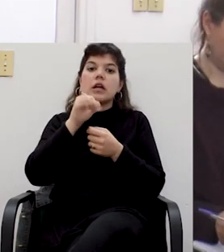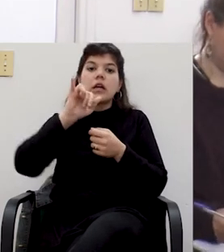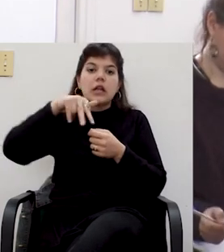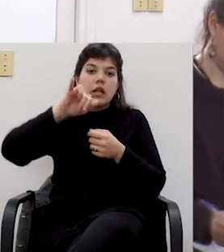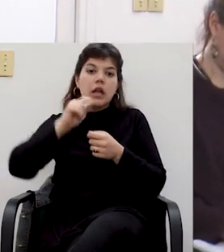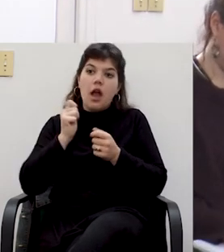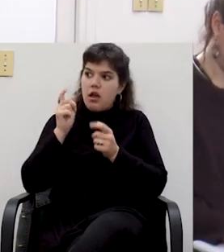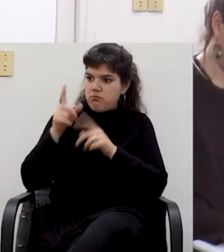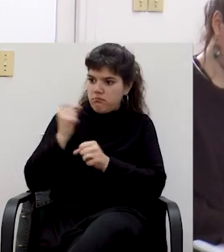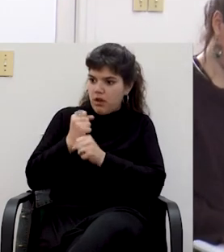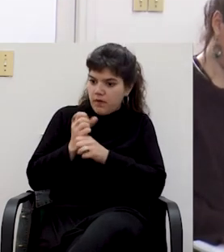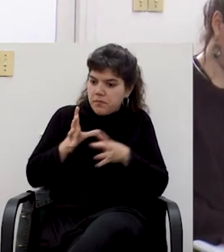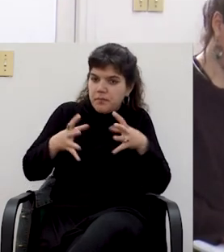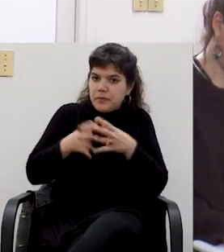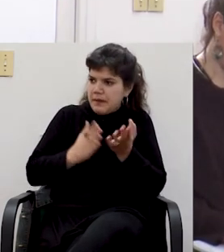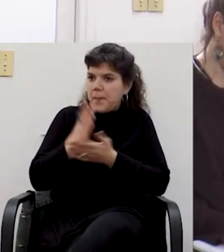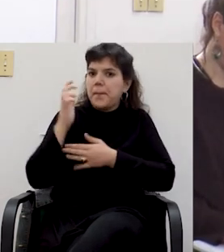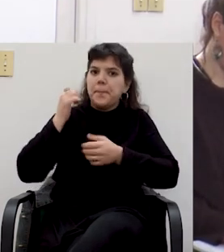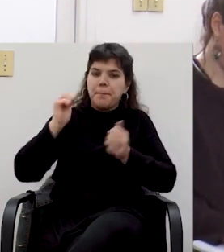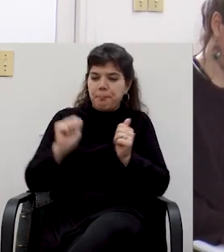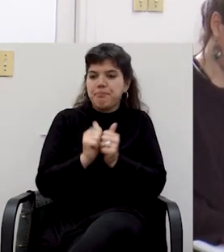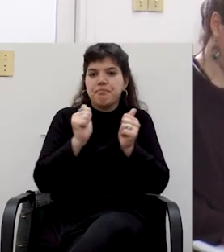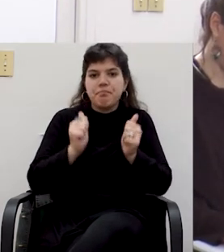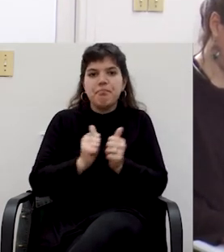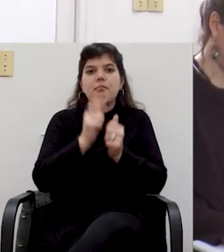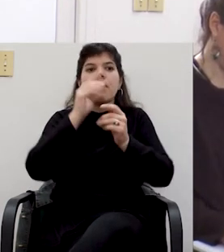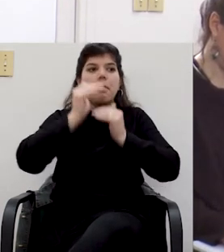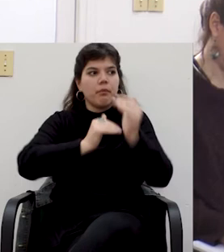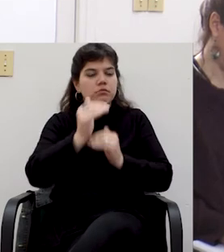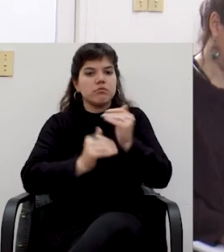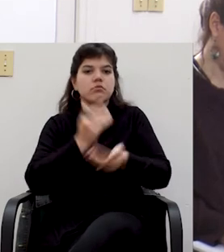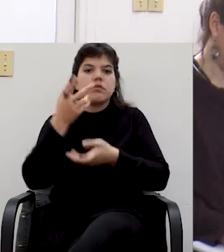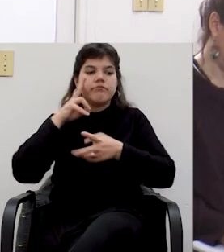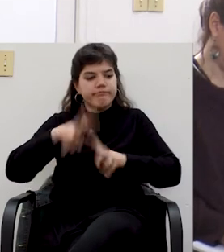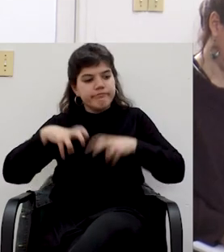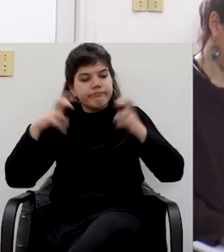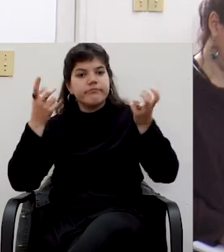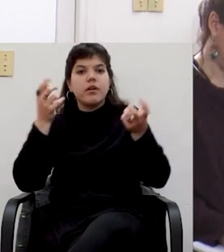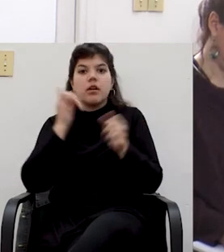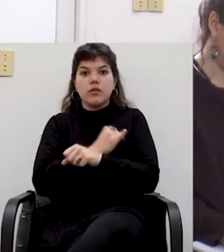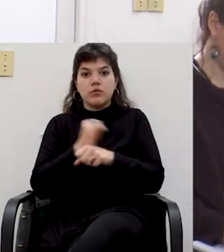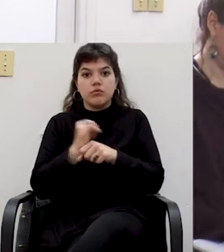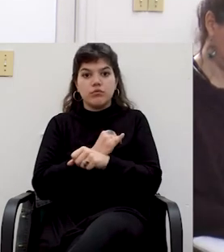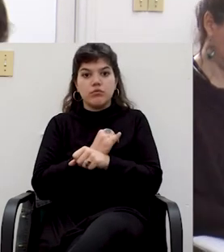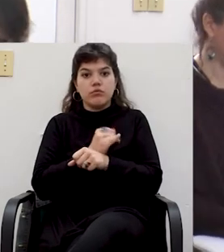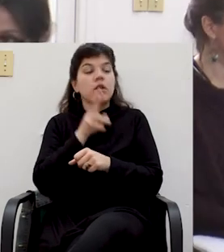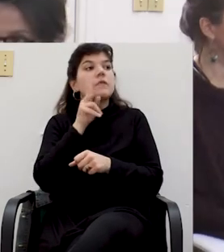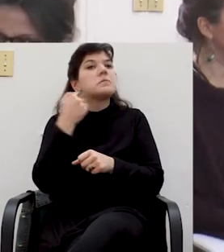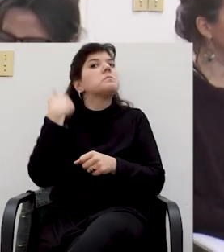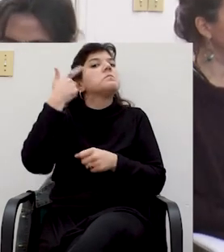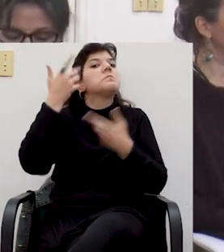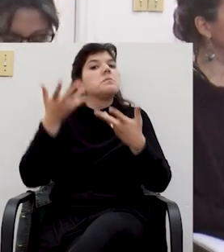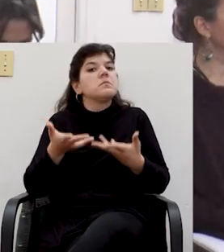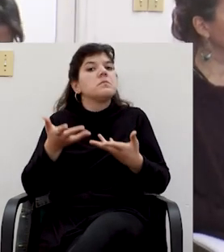que viene trabajando y acompañando en un proceso de revisión institucional, en pensar